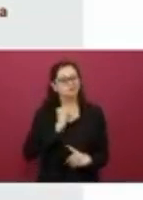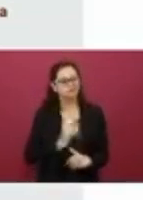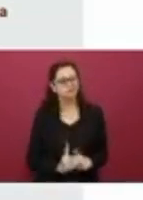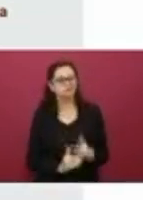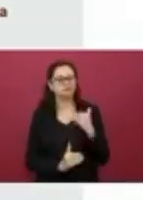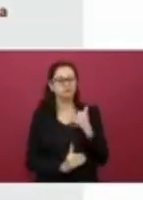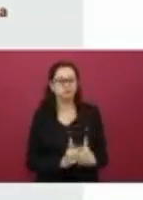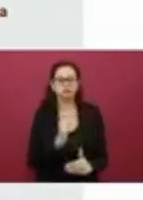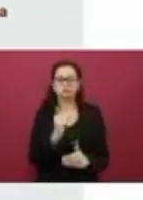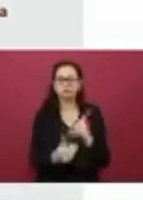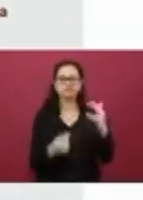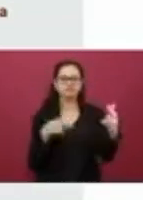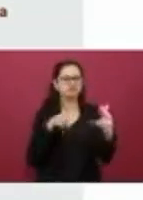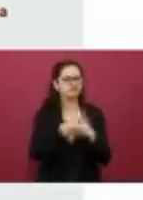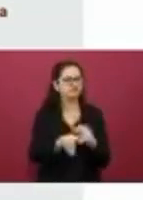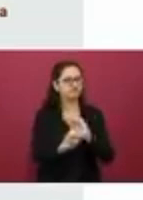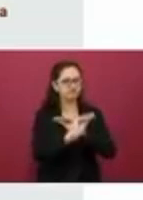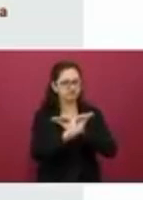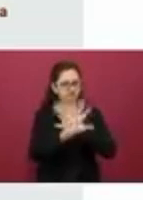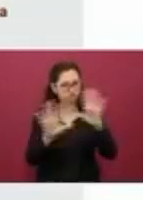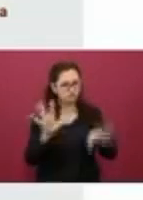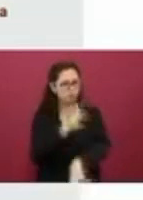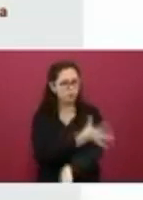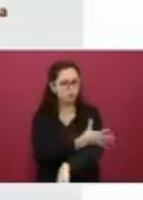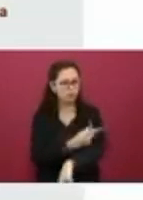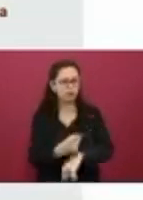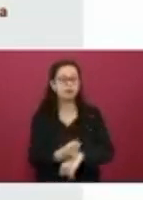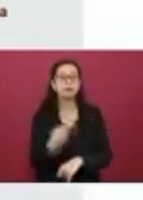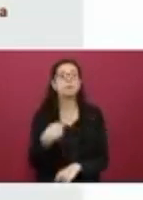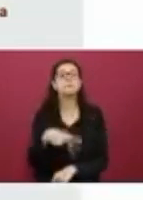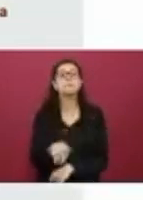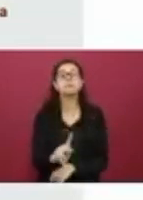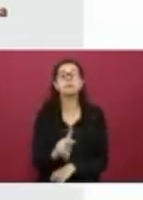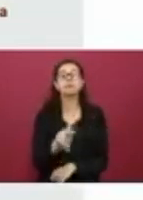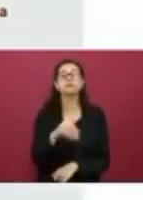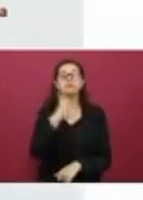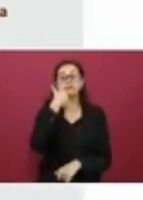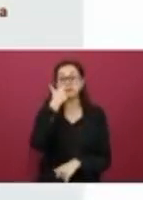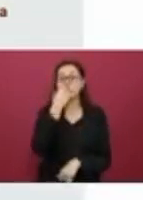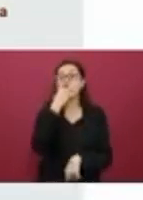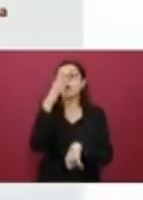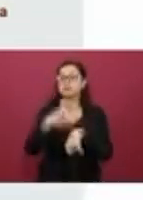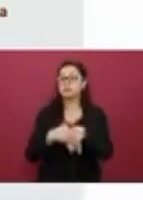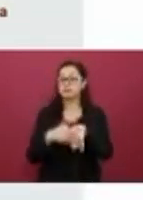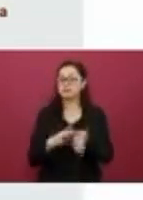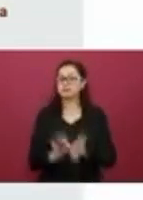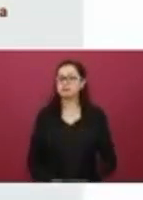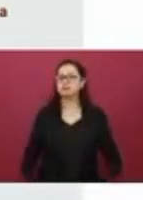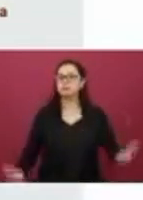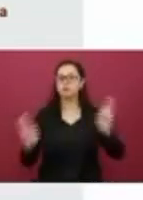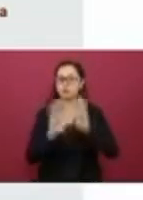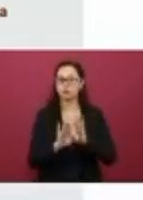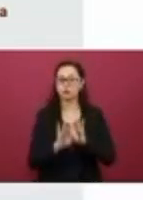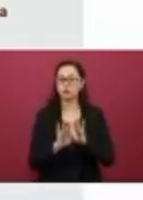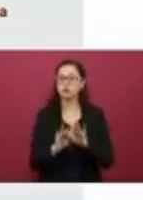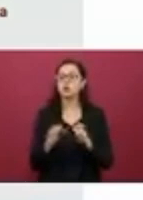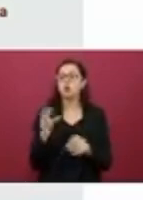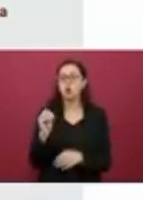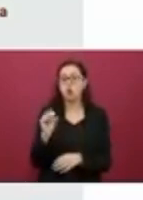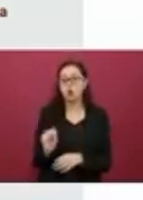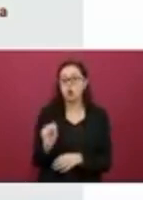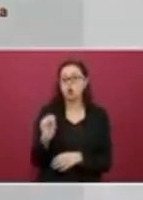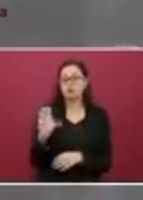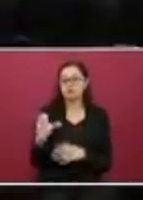transparente pero quiero enfatizar de la mano con las organizaciones